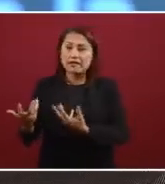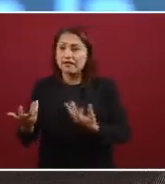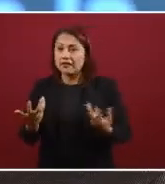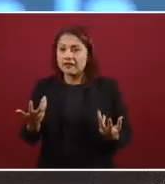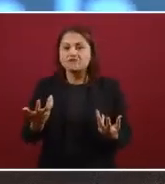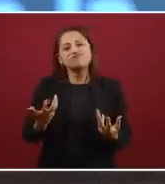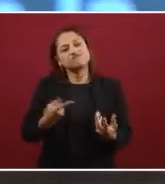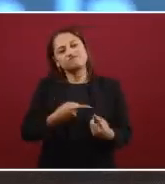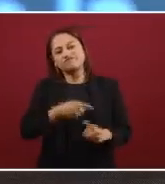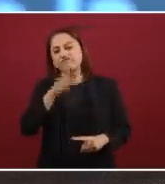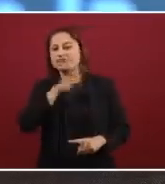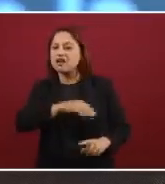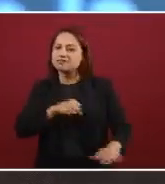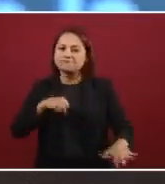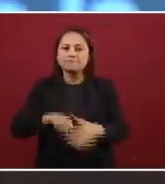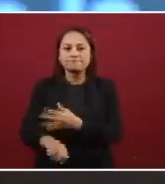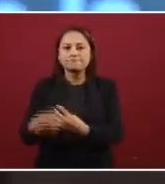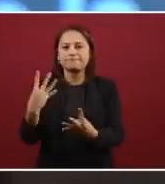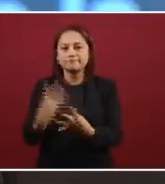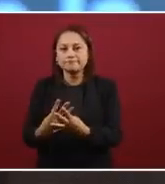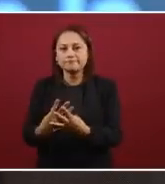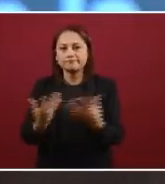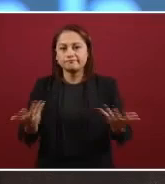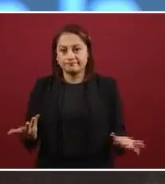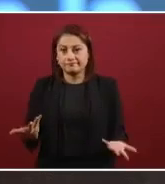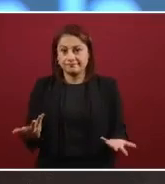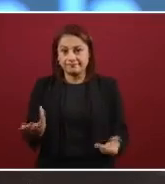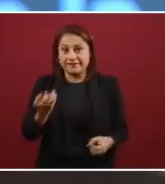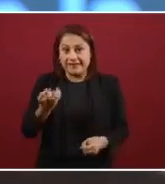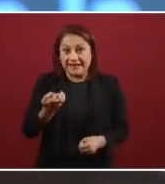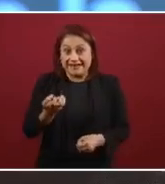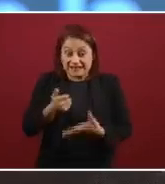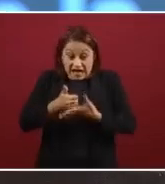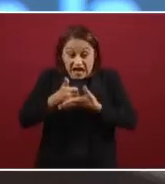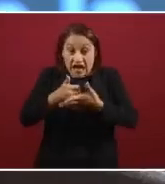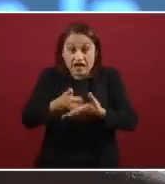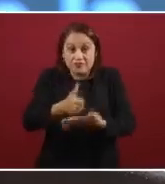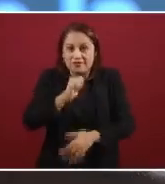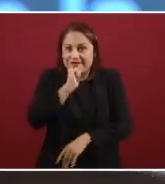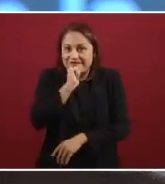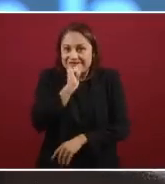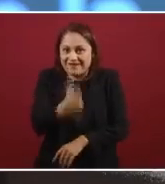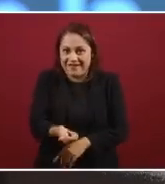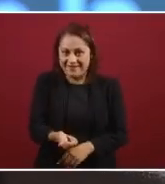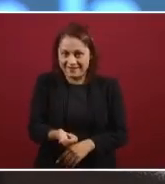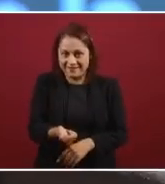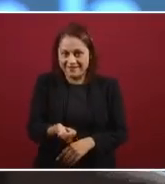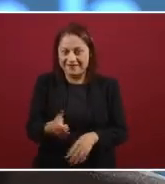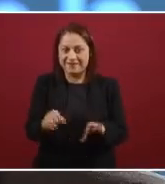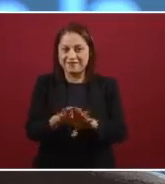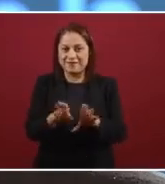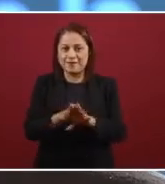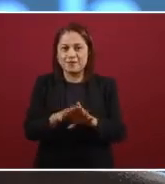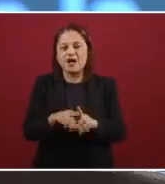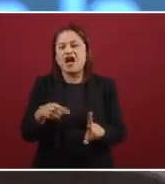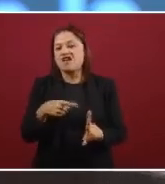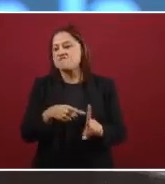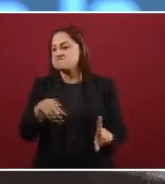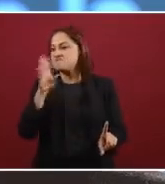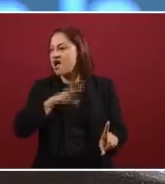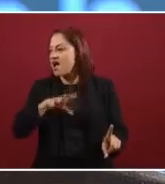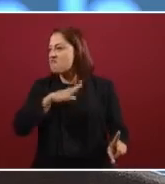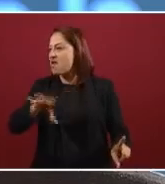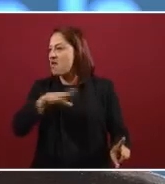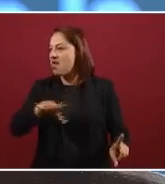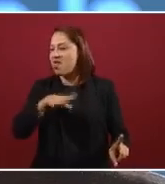adicción. Entonces, solo estamos echando más gasolina al fuego y estamos contribuyendo a la destrucción de